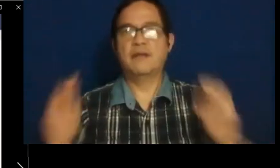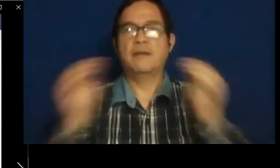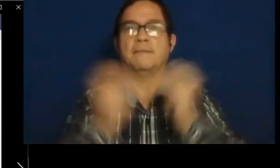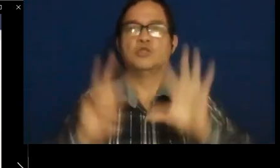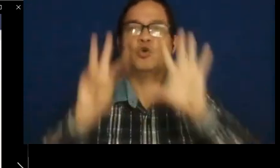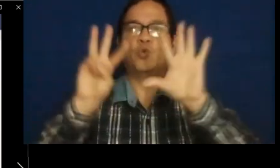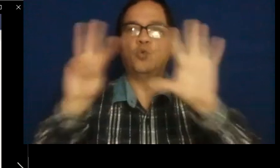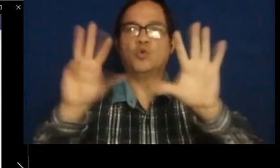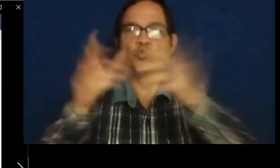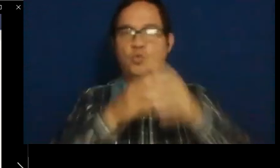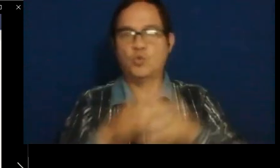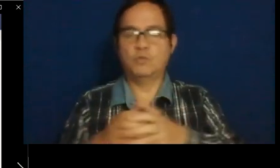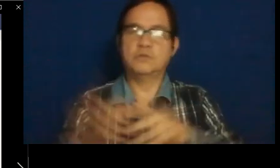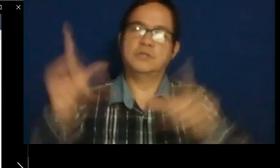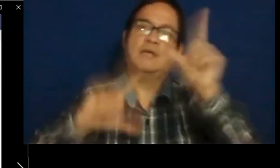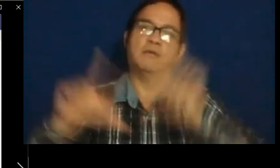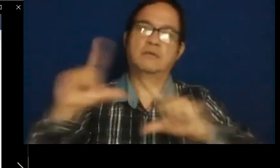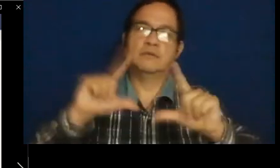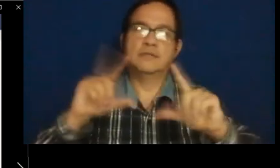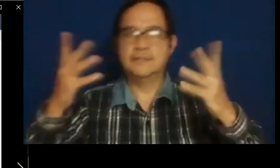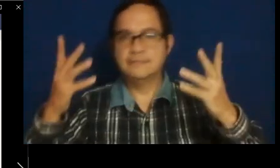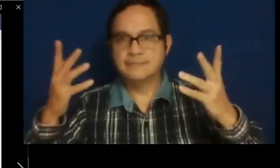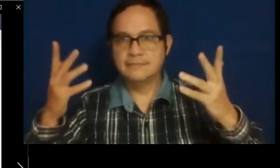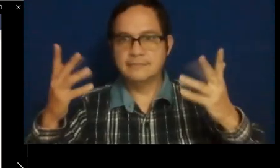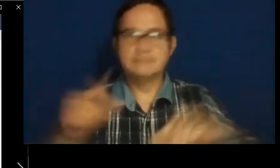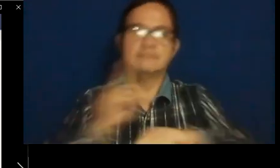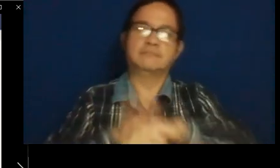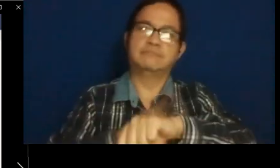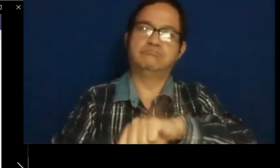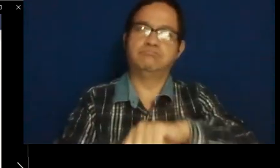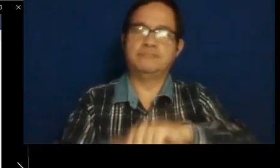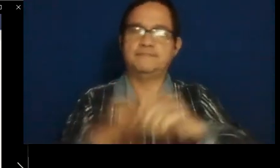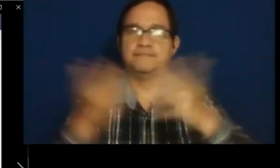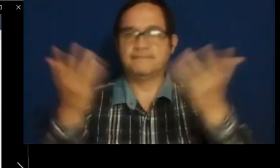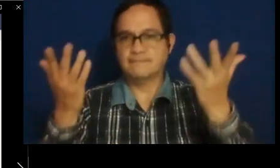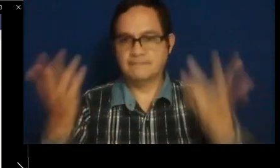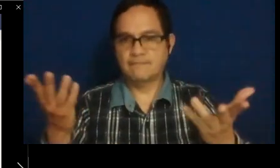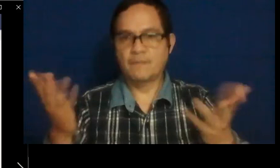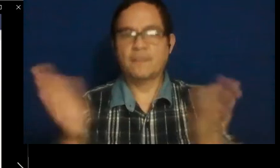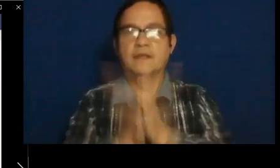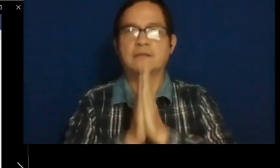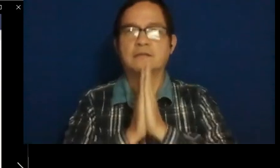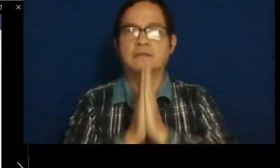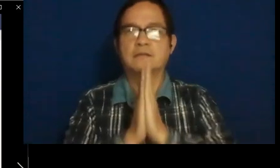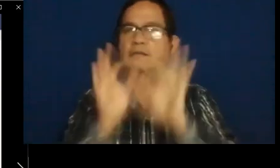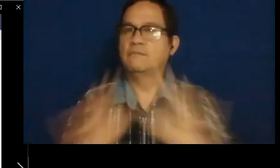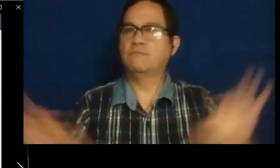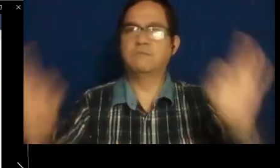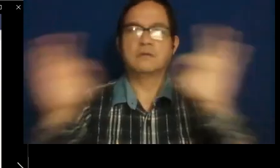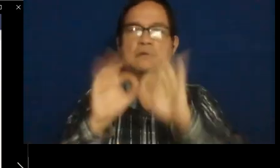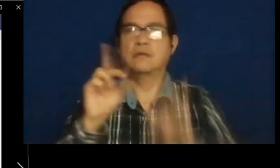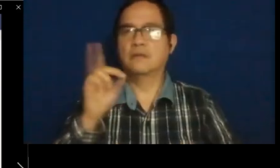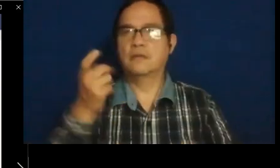de laboratorio con ustedes. Entonces he estado metido en ese cuento, no me he sentado a calificar. Entonces, lo importante, Diego, es que lo